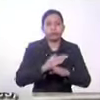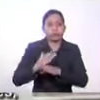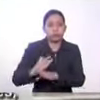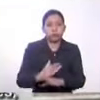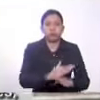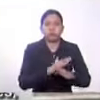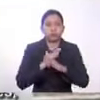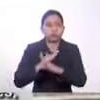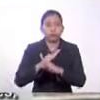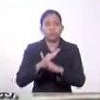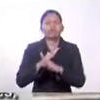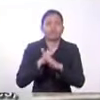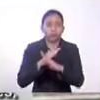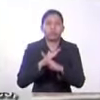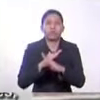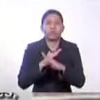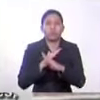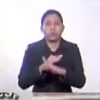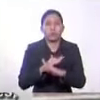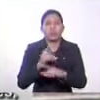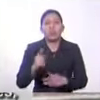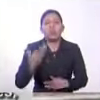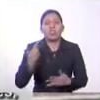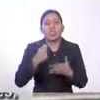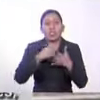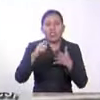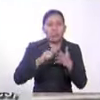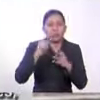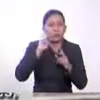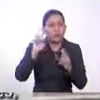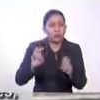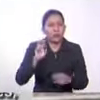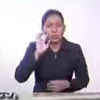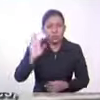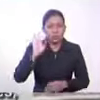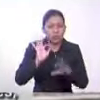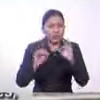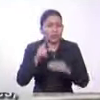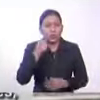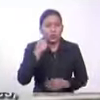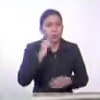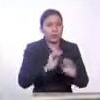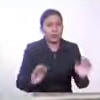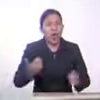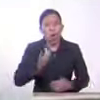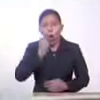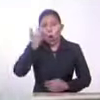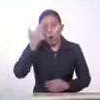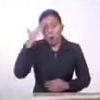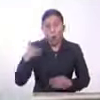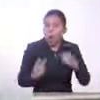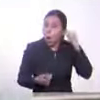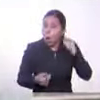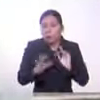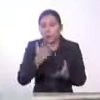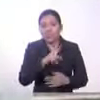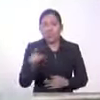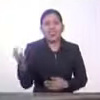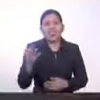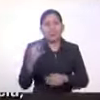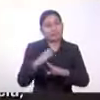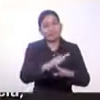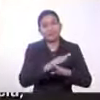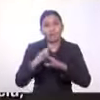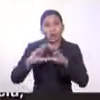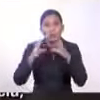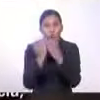de establecer criterios para identificar a los niños, niñas y adolescentes con necesidades de protección